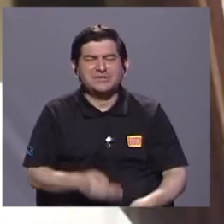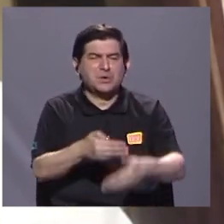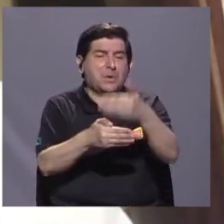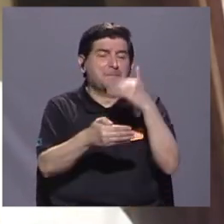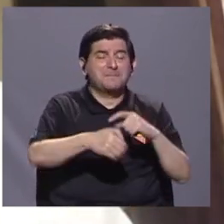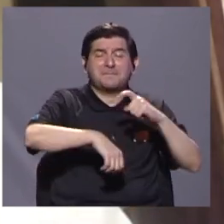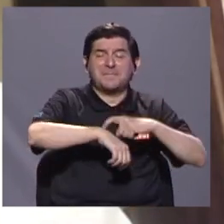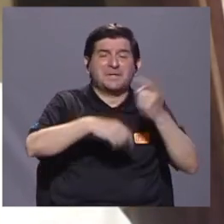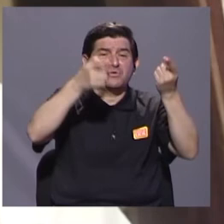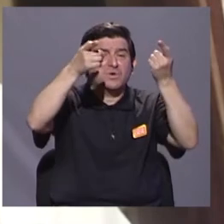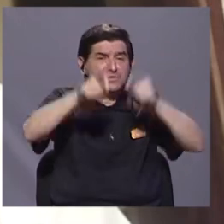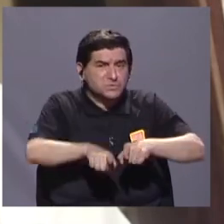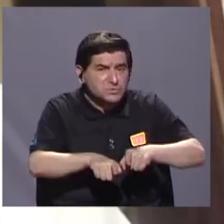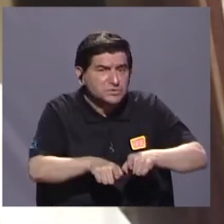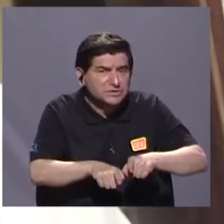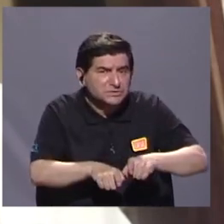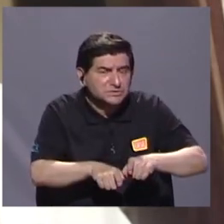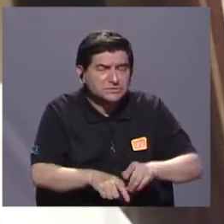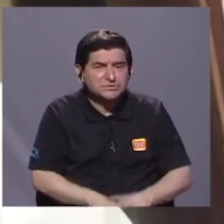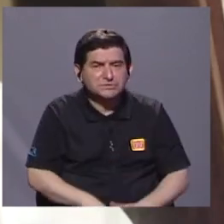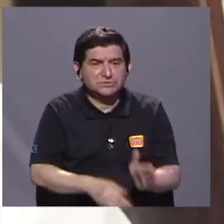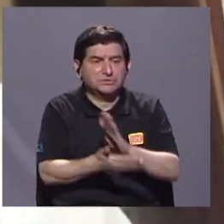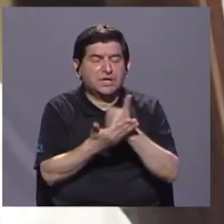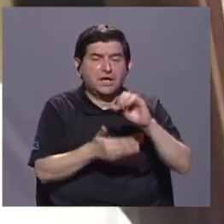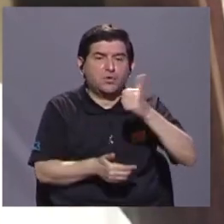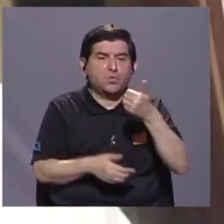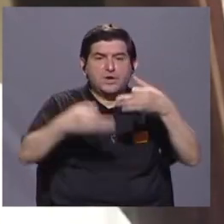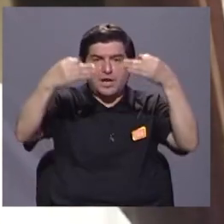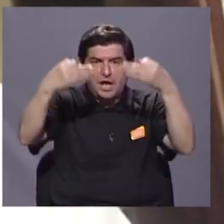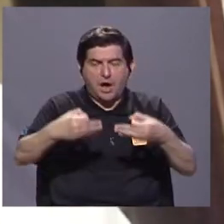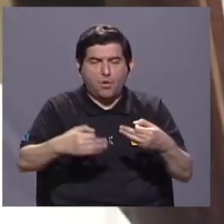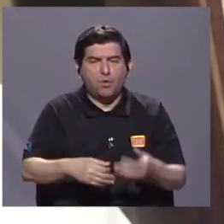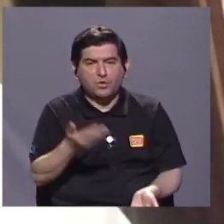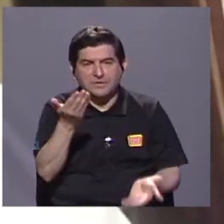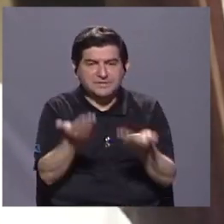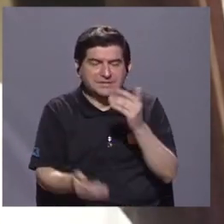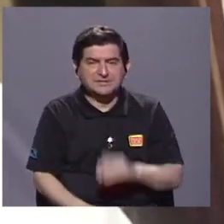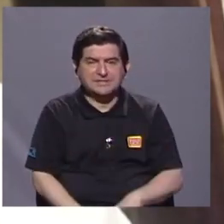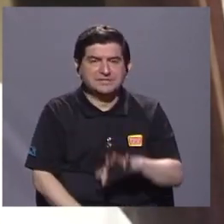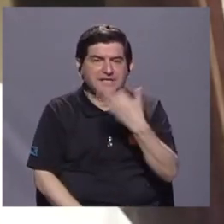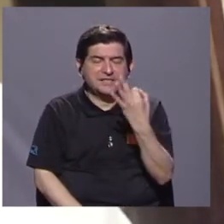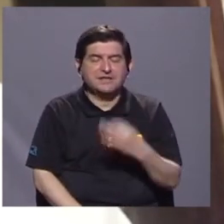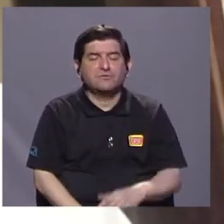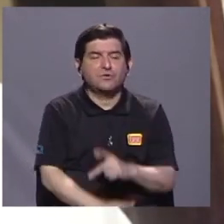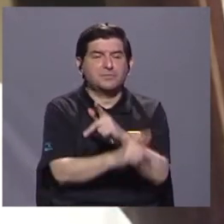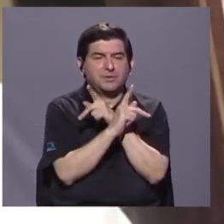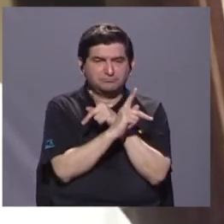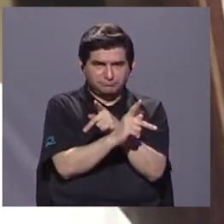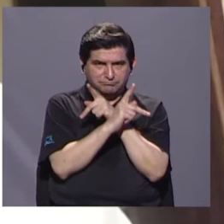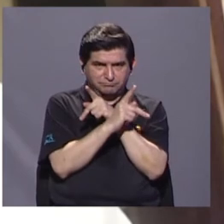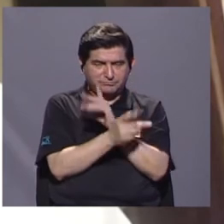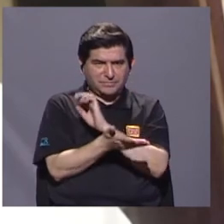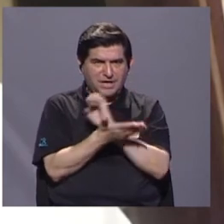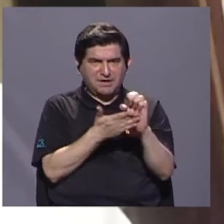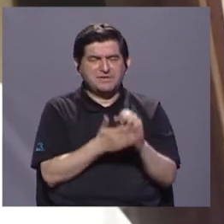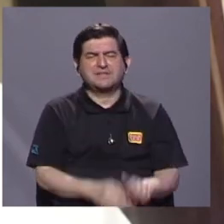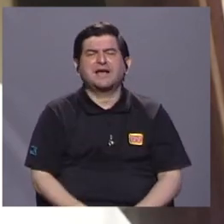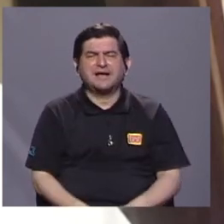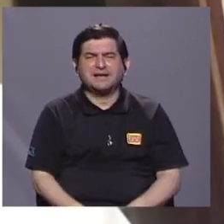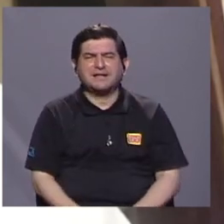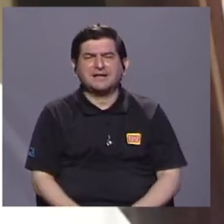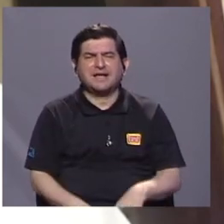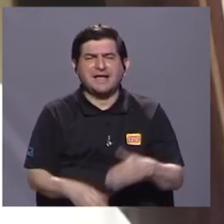antelación a los eventos. Hay algunas otras medidas que fueron tomadas, creo que en manera de prevención para evitar la saturación